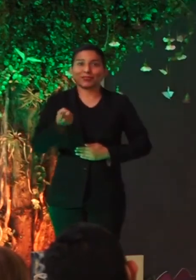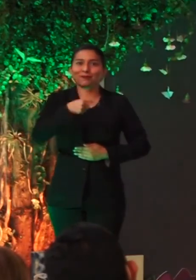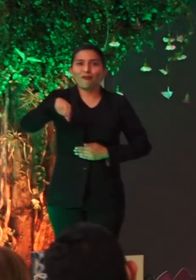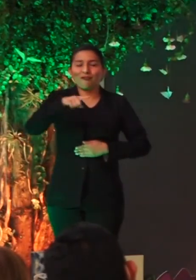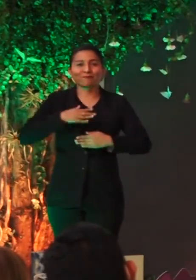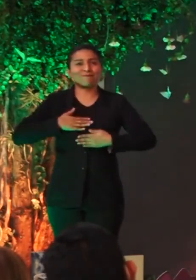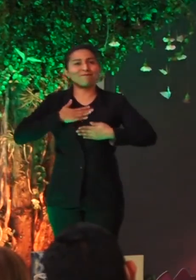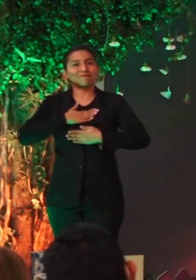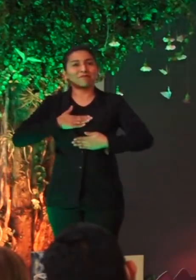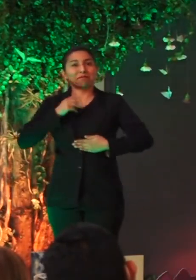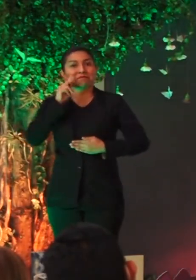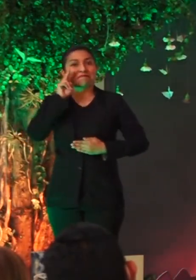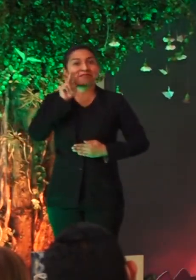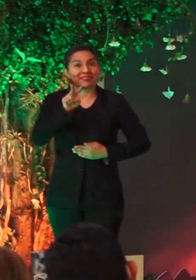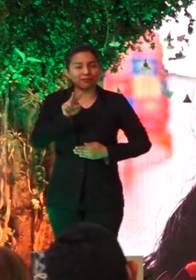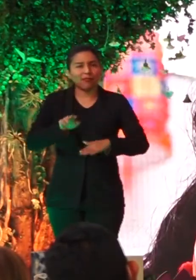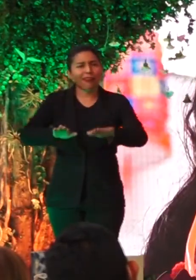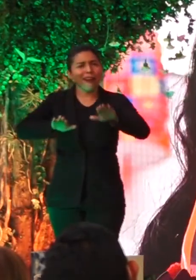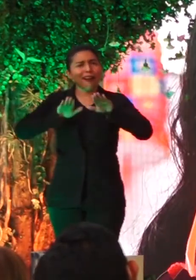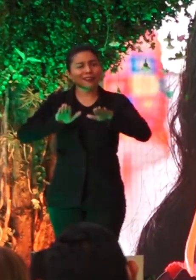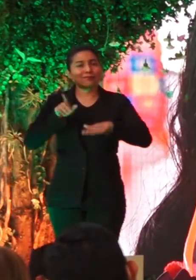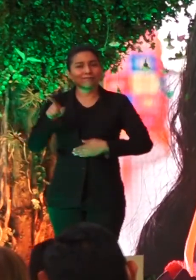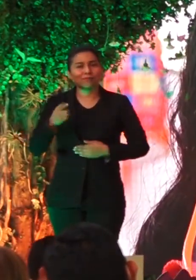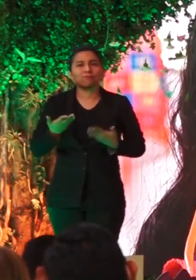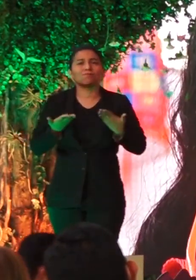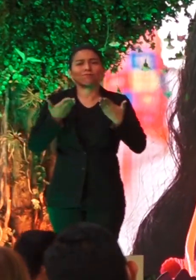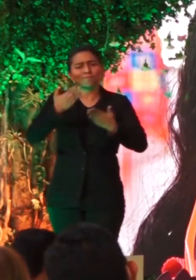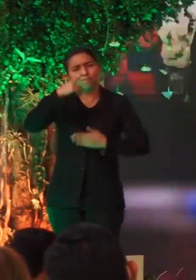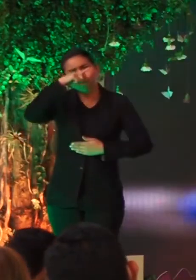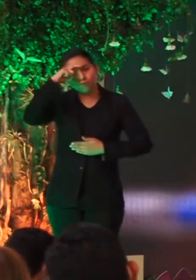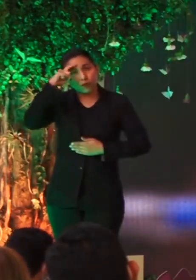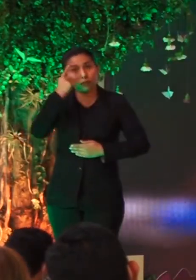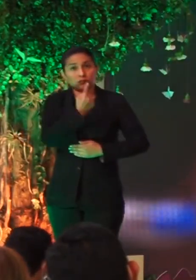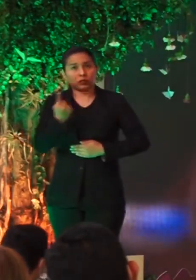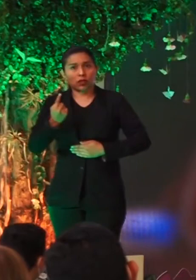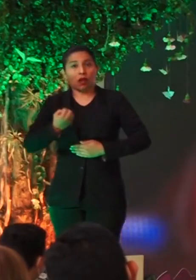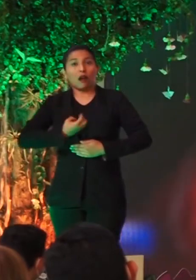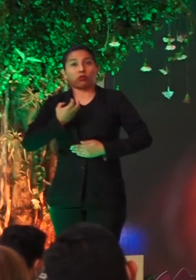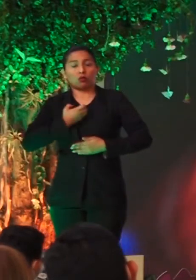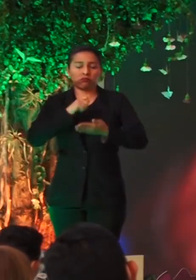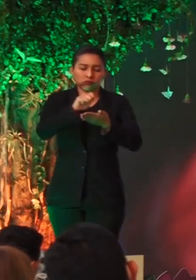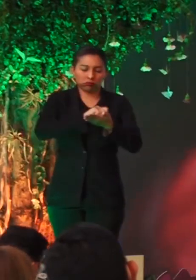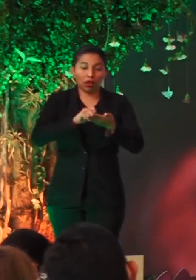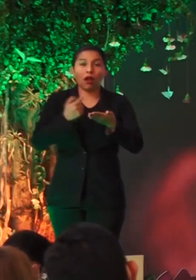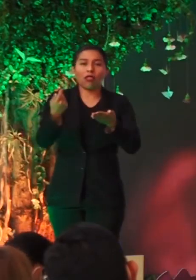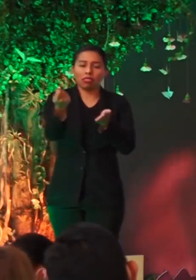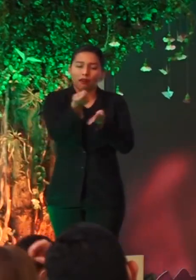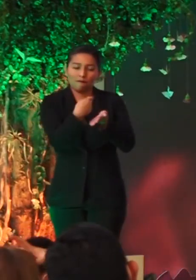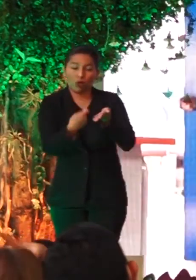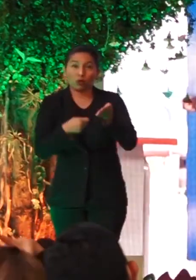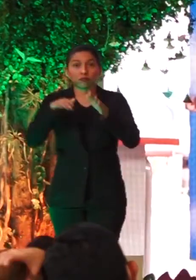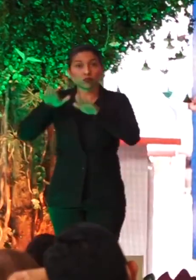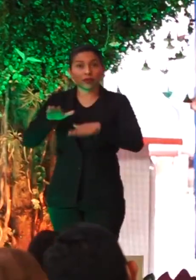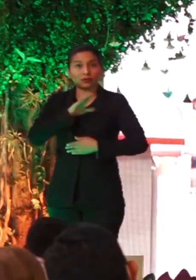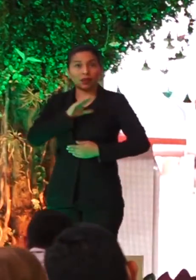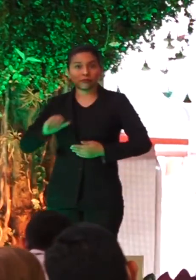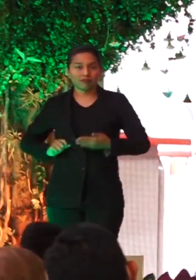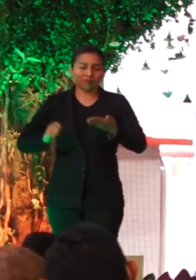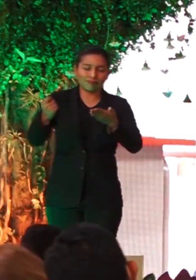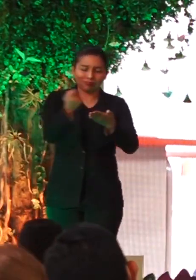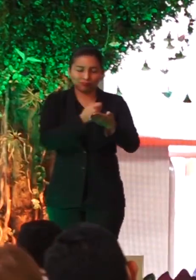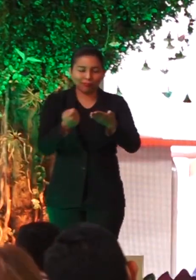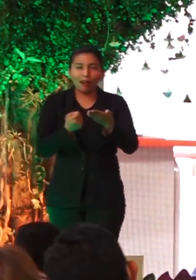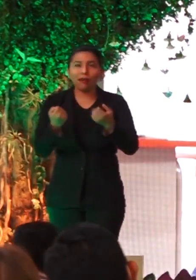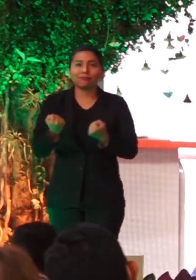notas, mejores calificaciones había sacado en toda la historia que tiene el Liceo Francés de funcionar en este